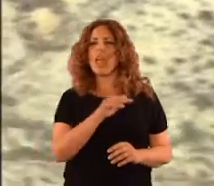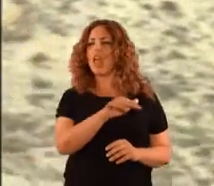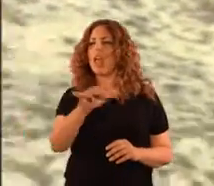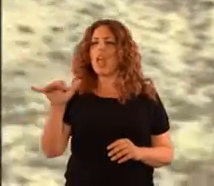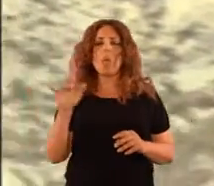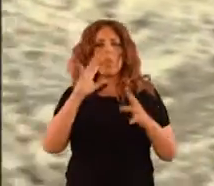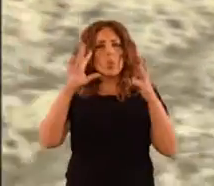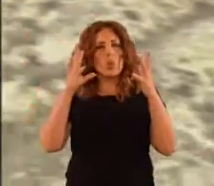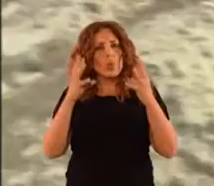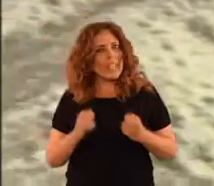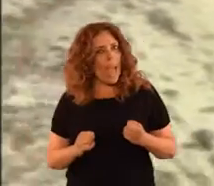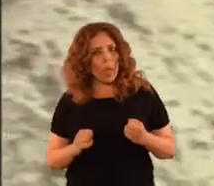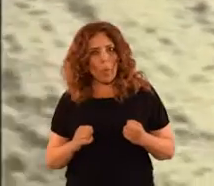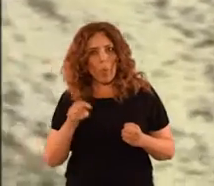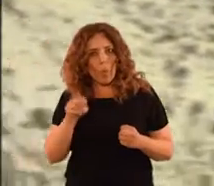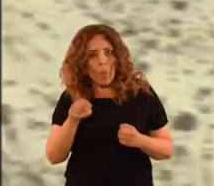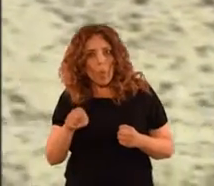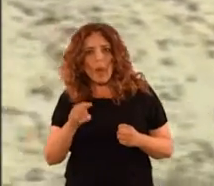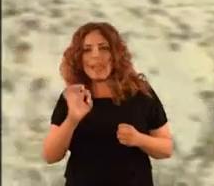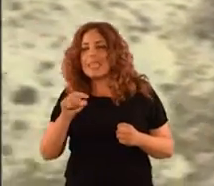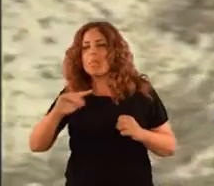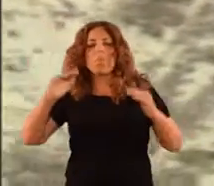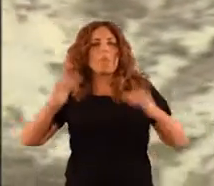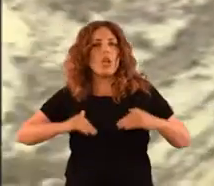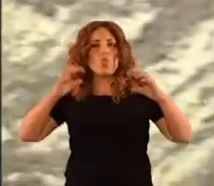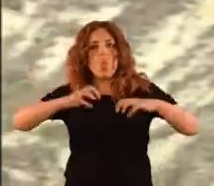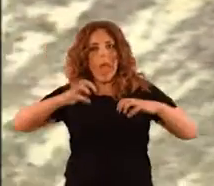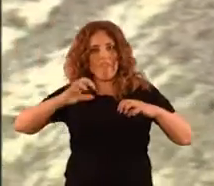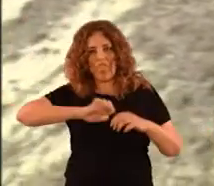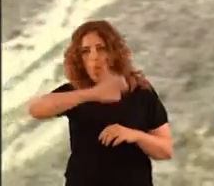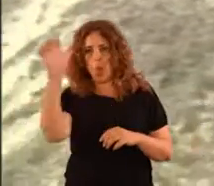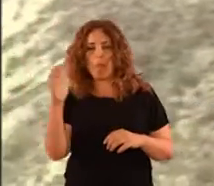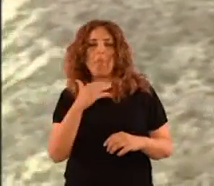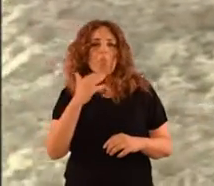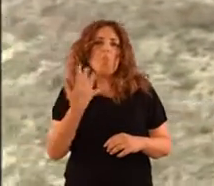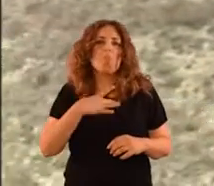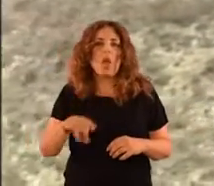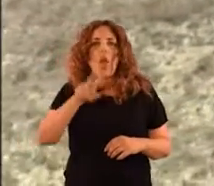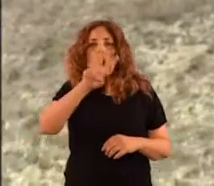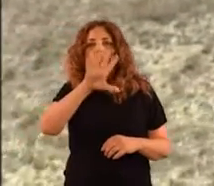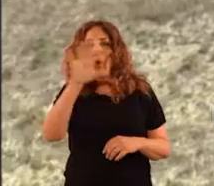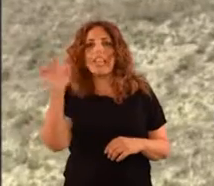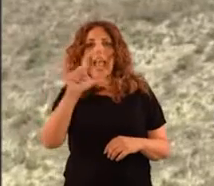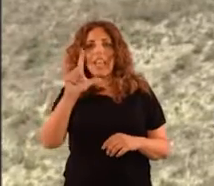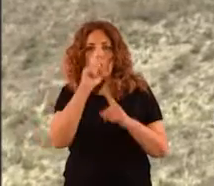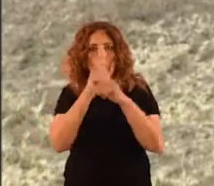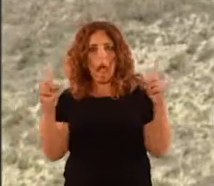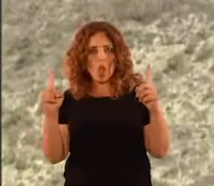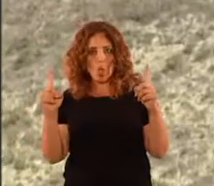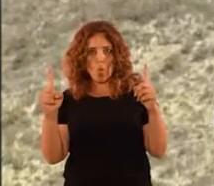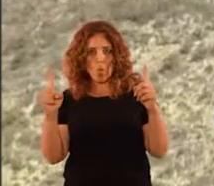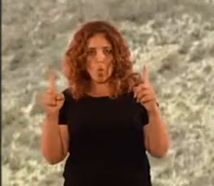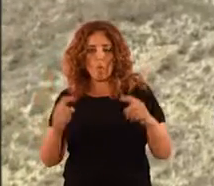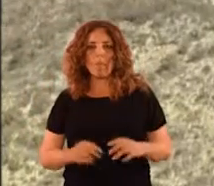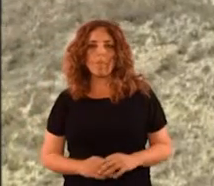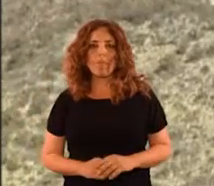El paisaje es extremadamente árido. Una de las zonas en las que menos llueve de Europa, apenas 250